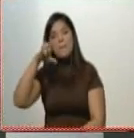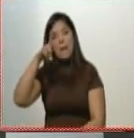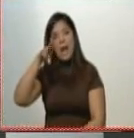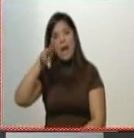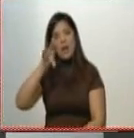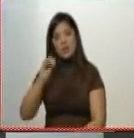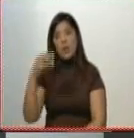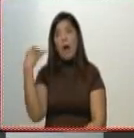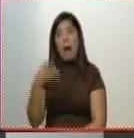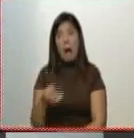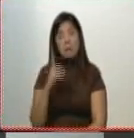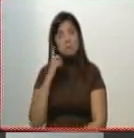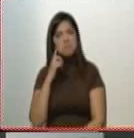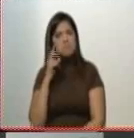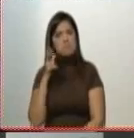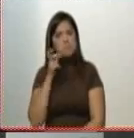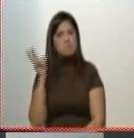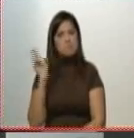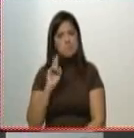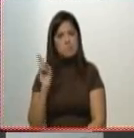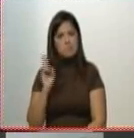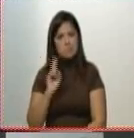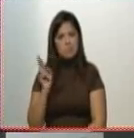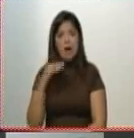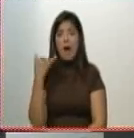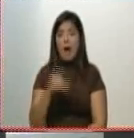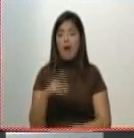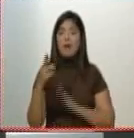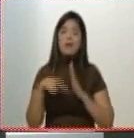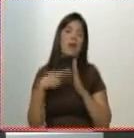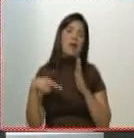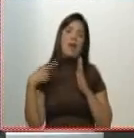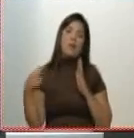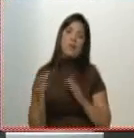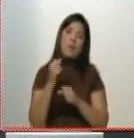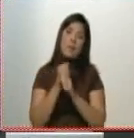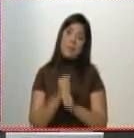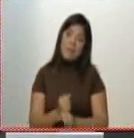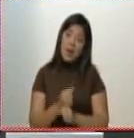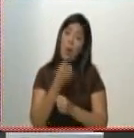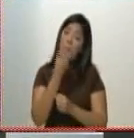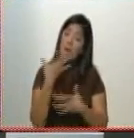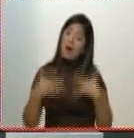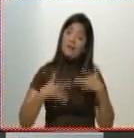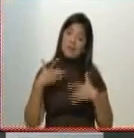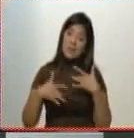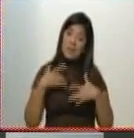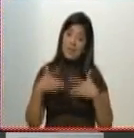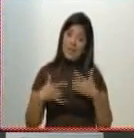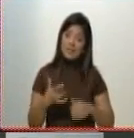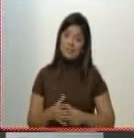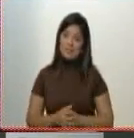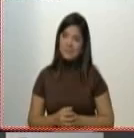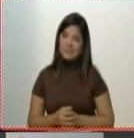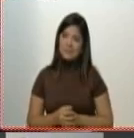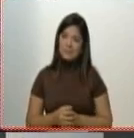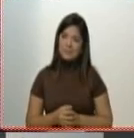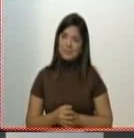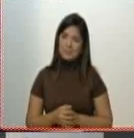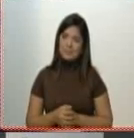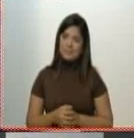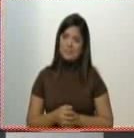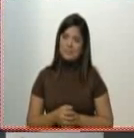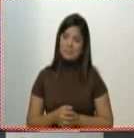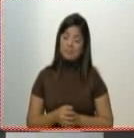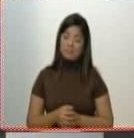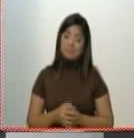el rumor de los recreadores y los atletas que nos esperan para un buen evento. Bueno, Héctor Rodríguez,